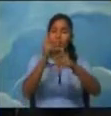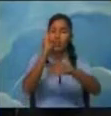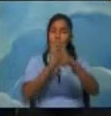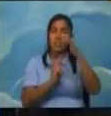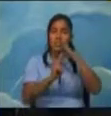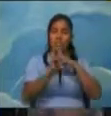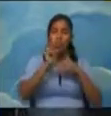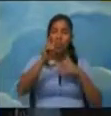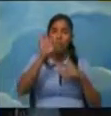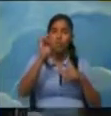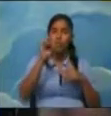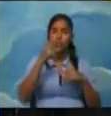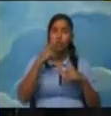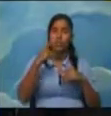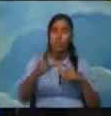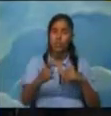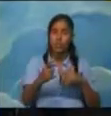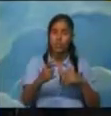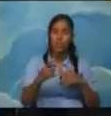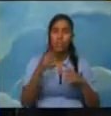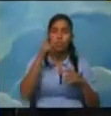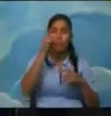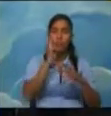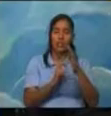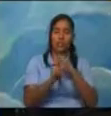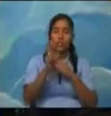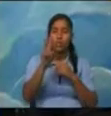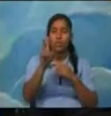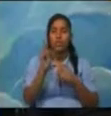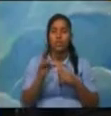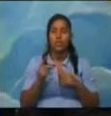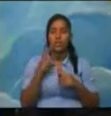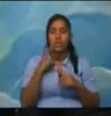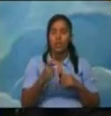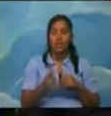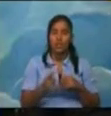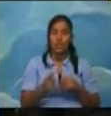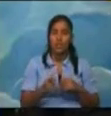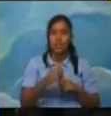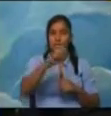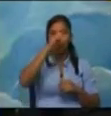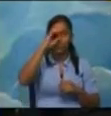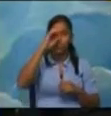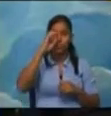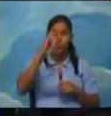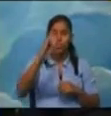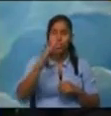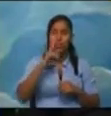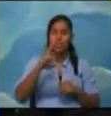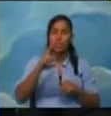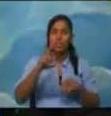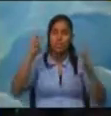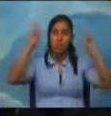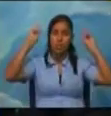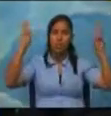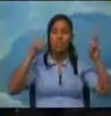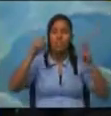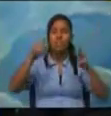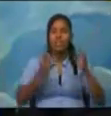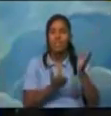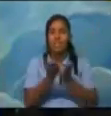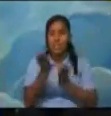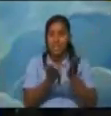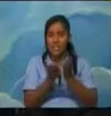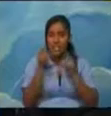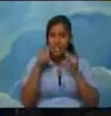28, el cual es el que me corresponde a mí. Y dice Dios a través de Moisés, y serviréis